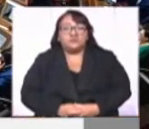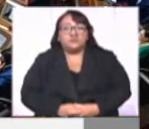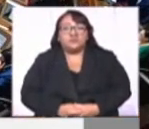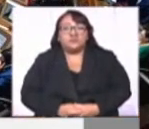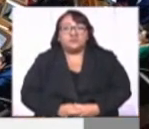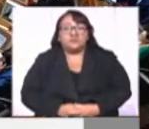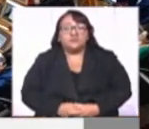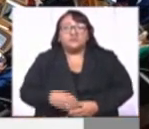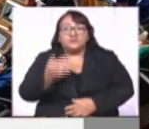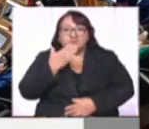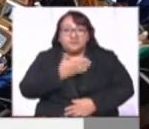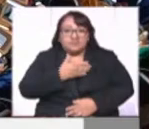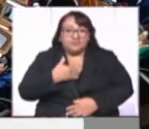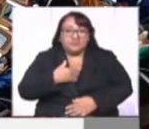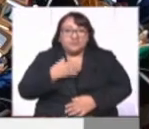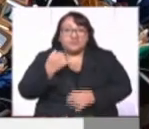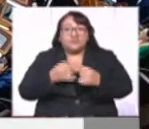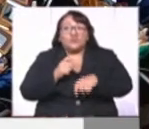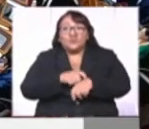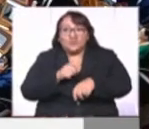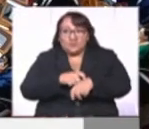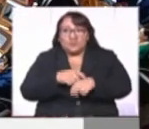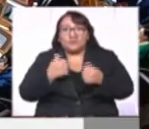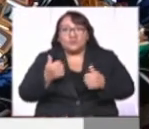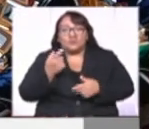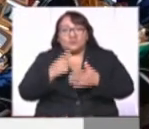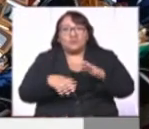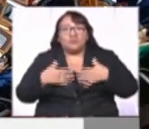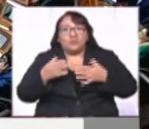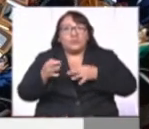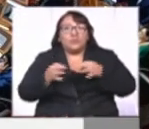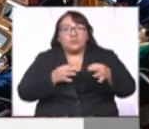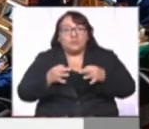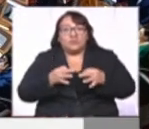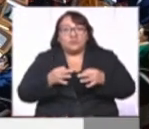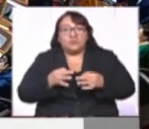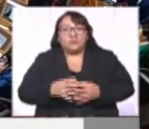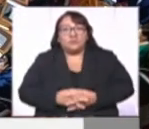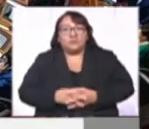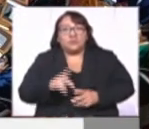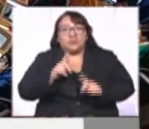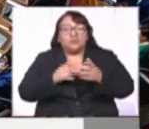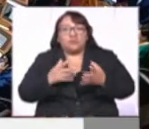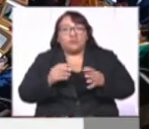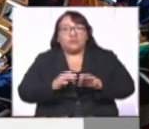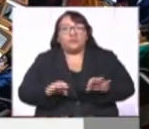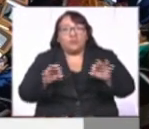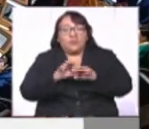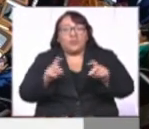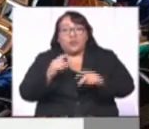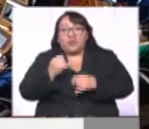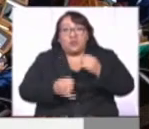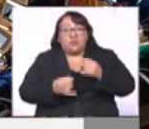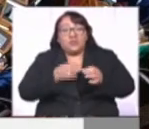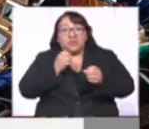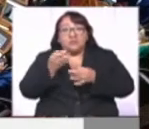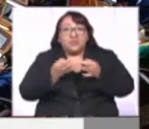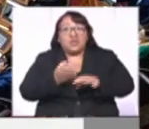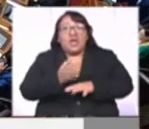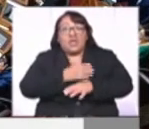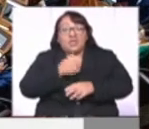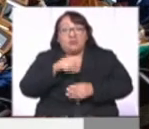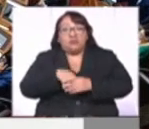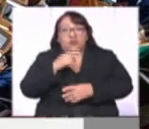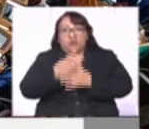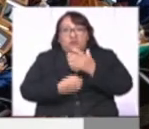Gracias, presidente. Finalmente un tiempo decente para poder exponer, incluidas algunas cosas que de repente no terminaron de ser dichas el día de ayer en el